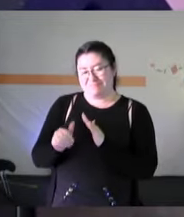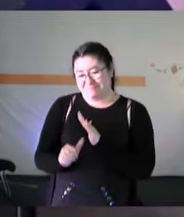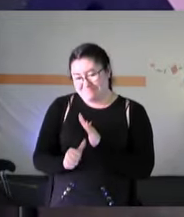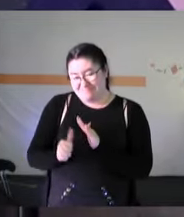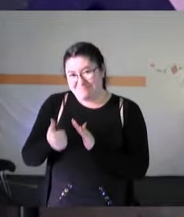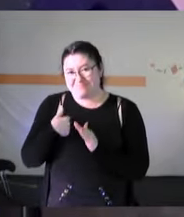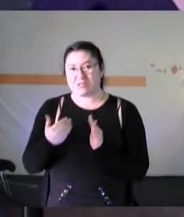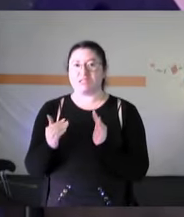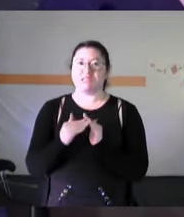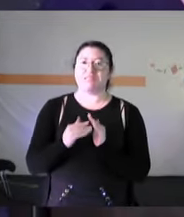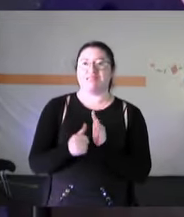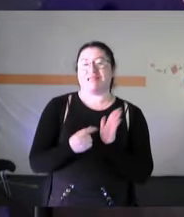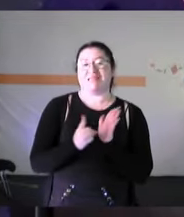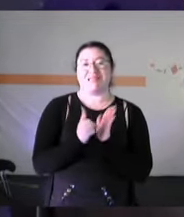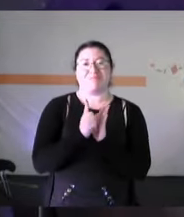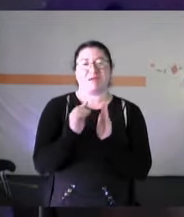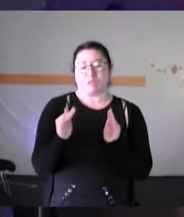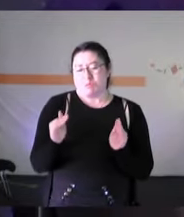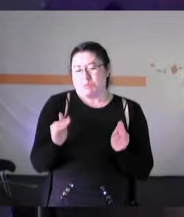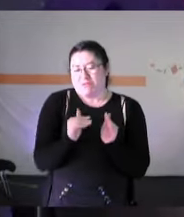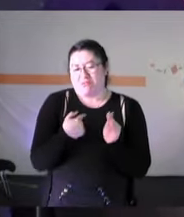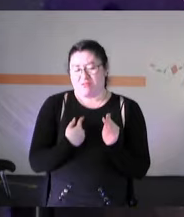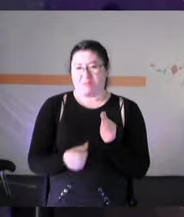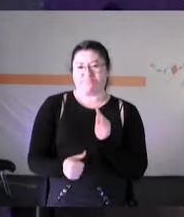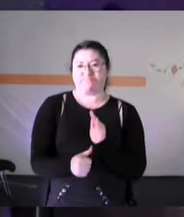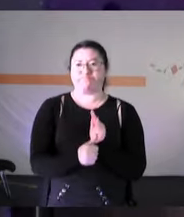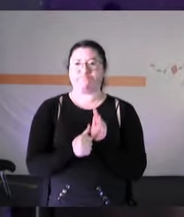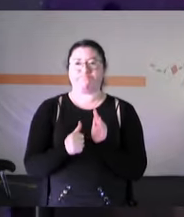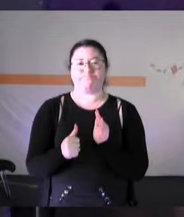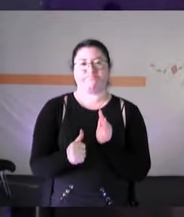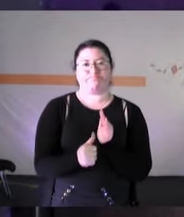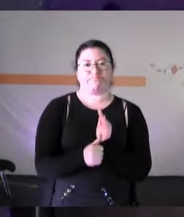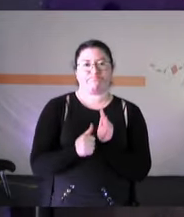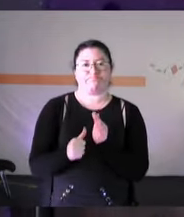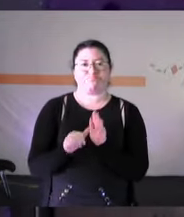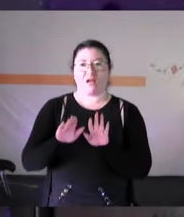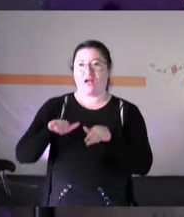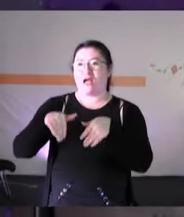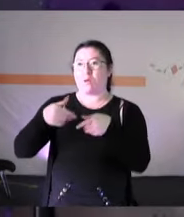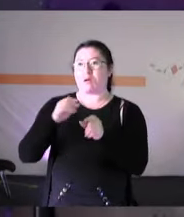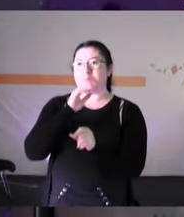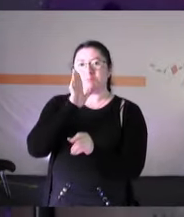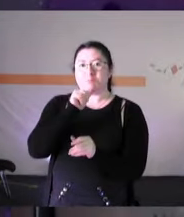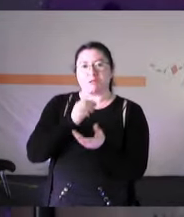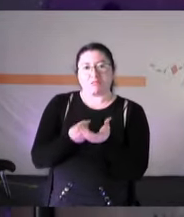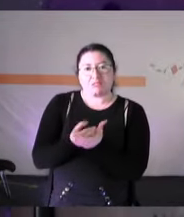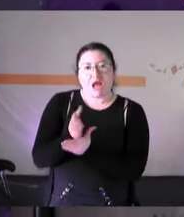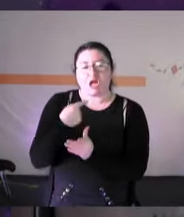encerrada en un departamento chiquito, aislada del mundo, y